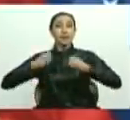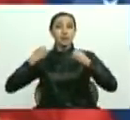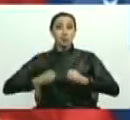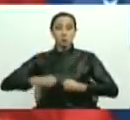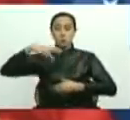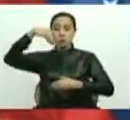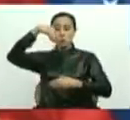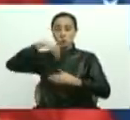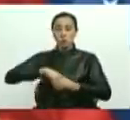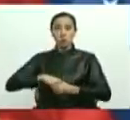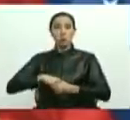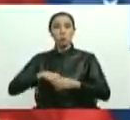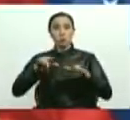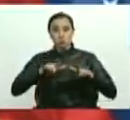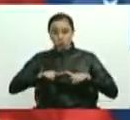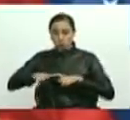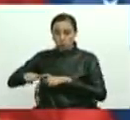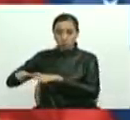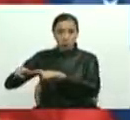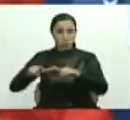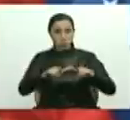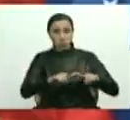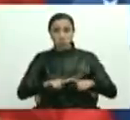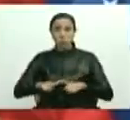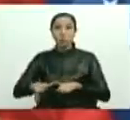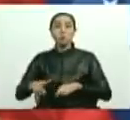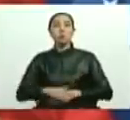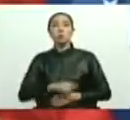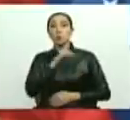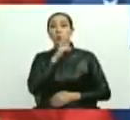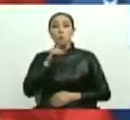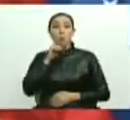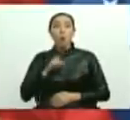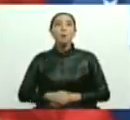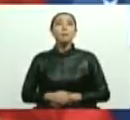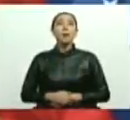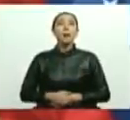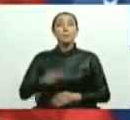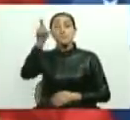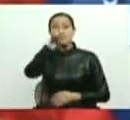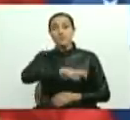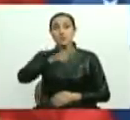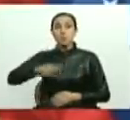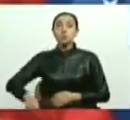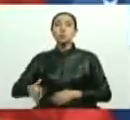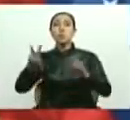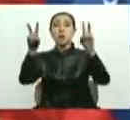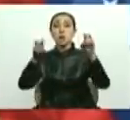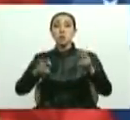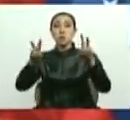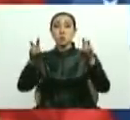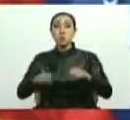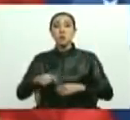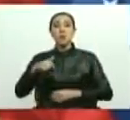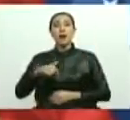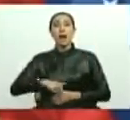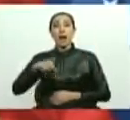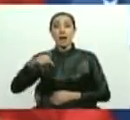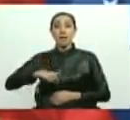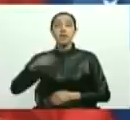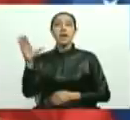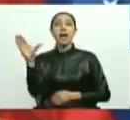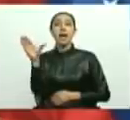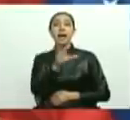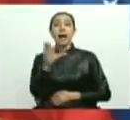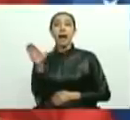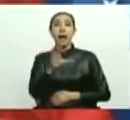centro de detención conocido como Hombres Nuevos, Simón Bolívar, ubicado en la ciudad capital de